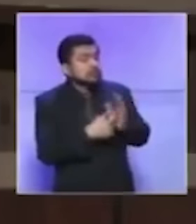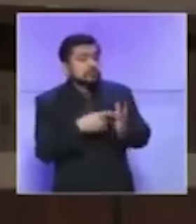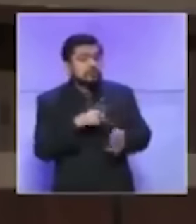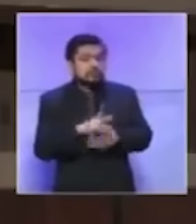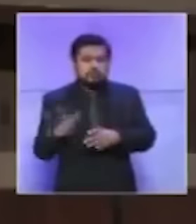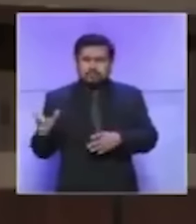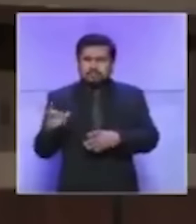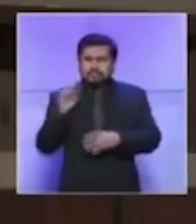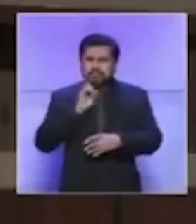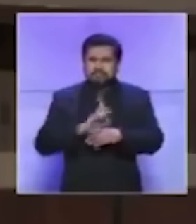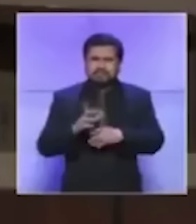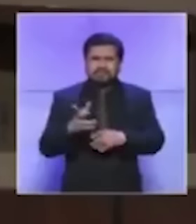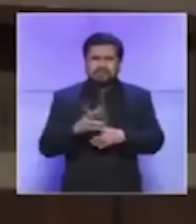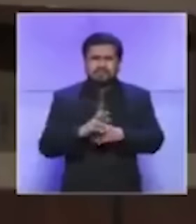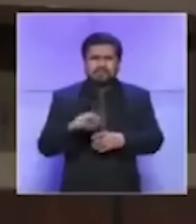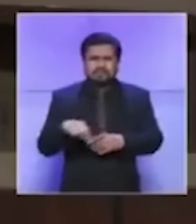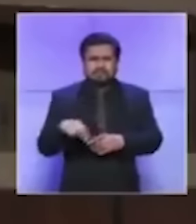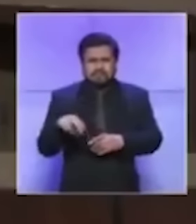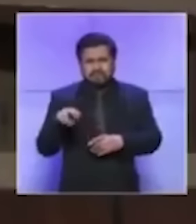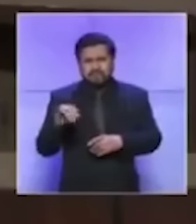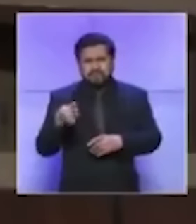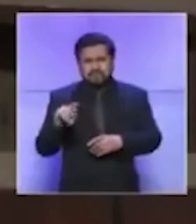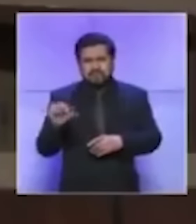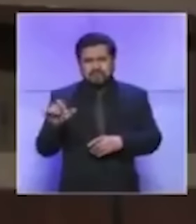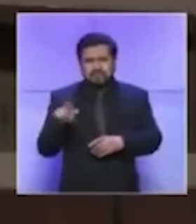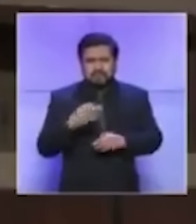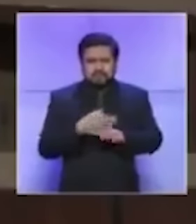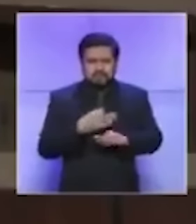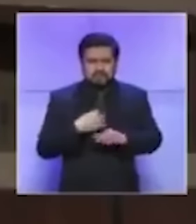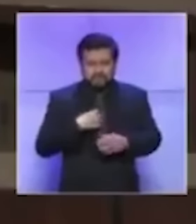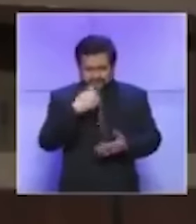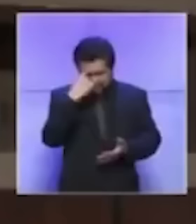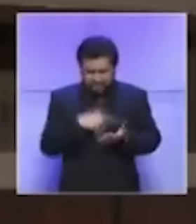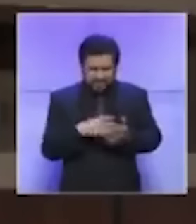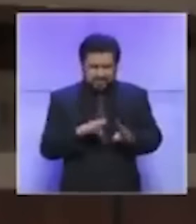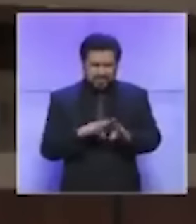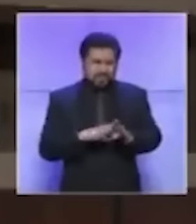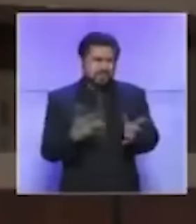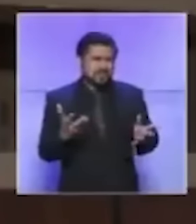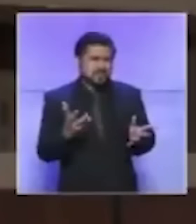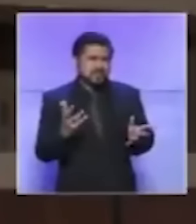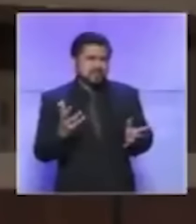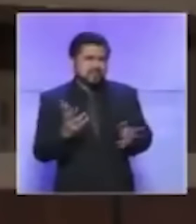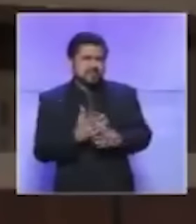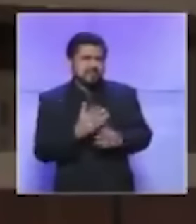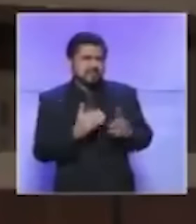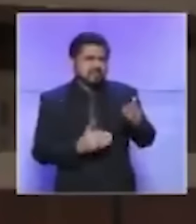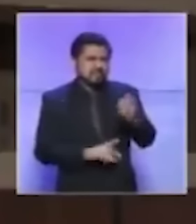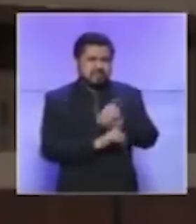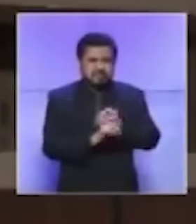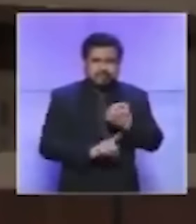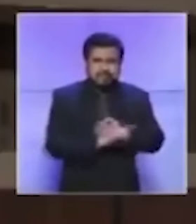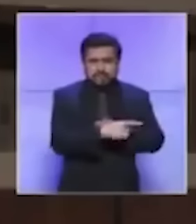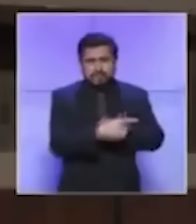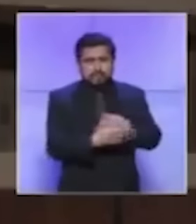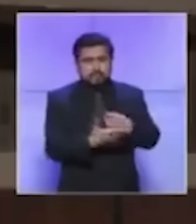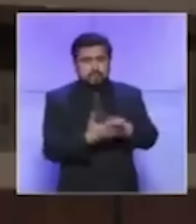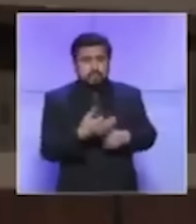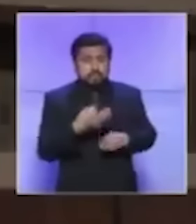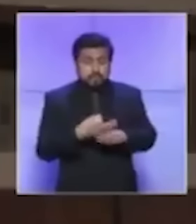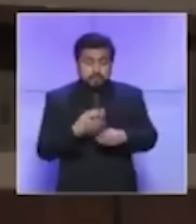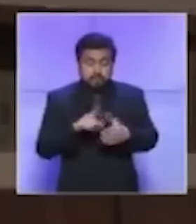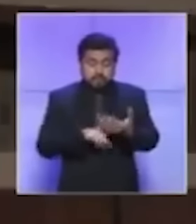carga probatoria, en mi consideración, desproporcionada. En segundo lugar, a diferencia de lo que se